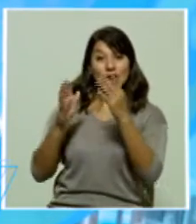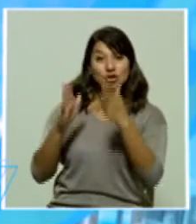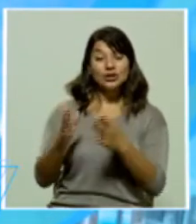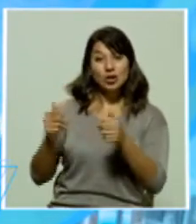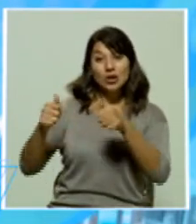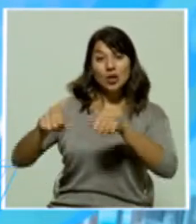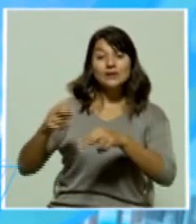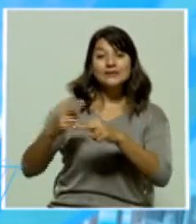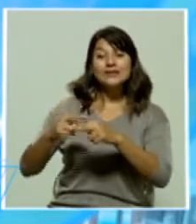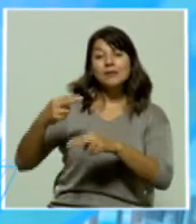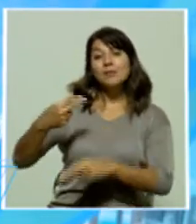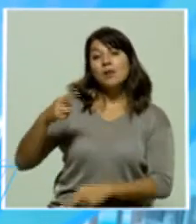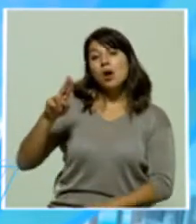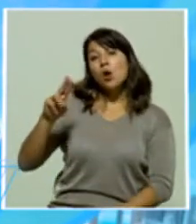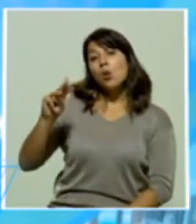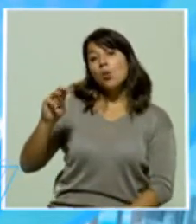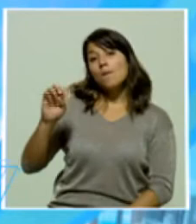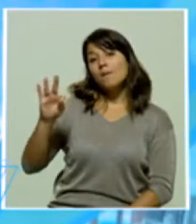acuerdo, Humberto de la Calle,